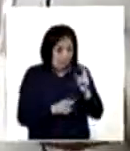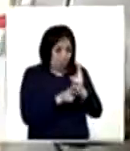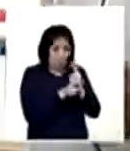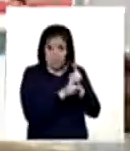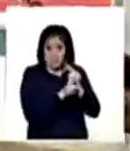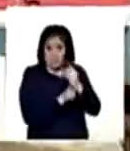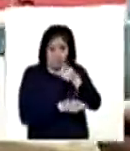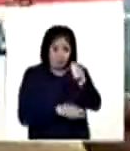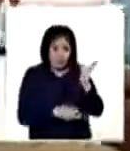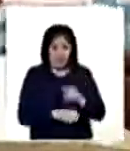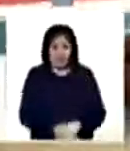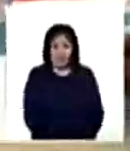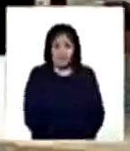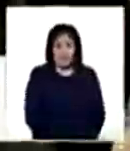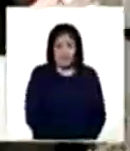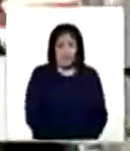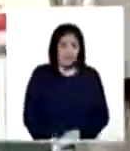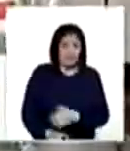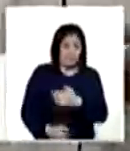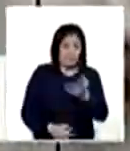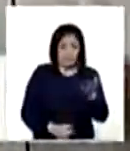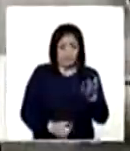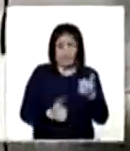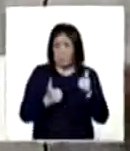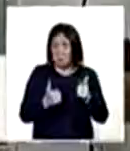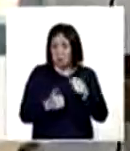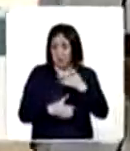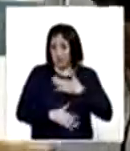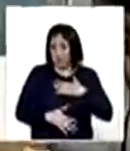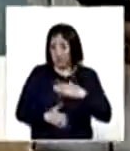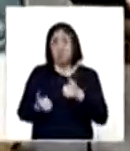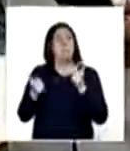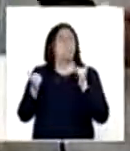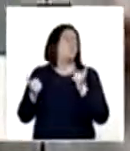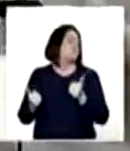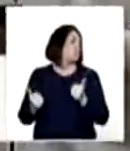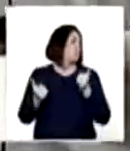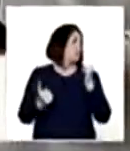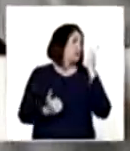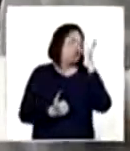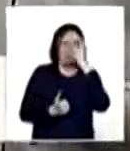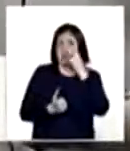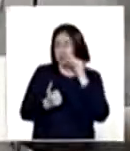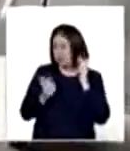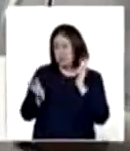más conejas. ¿Qué tal la pasaron? Muy bien, espectacular, lindísimo.